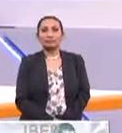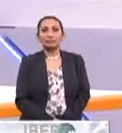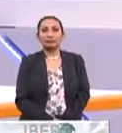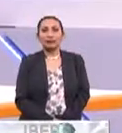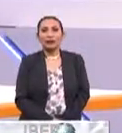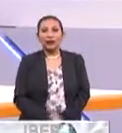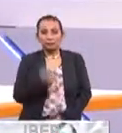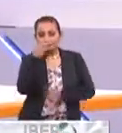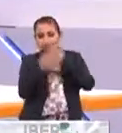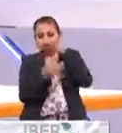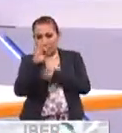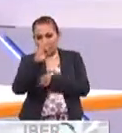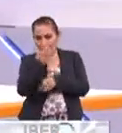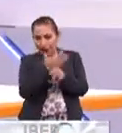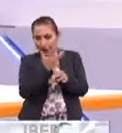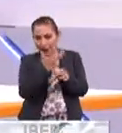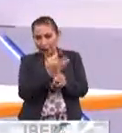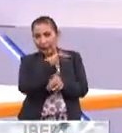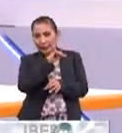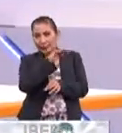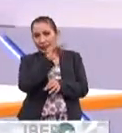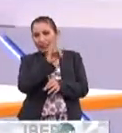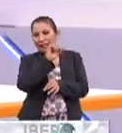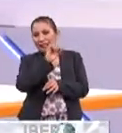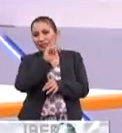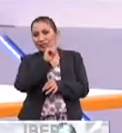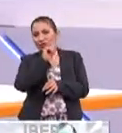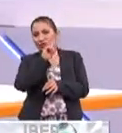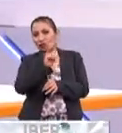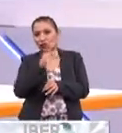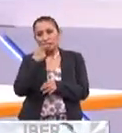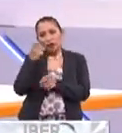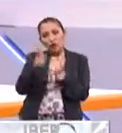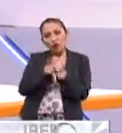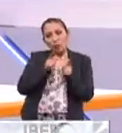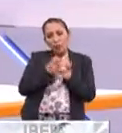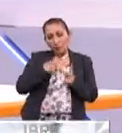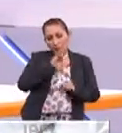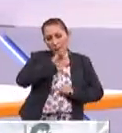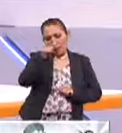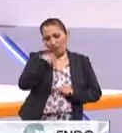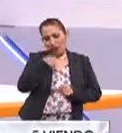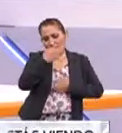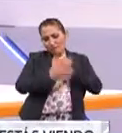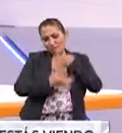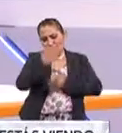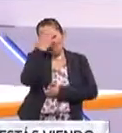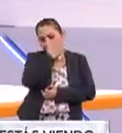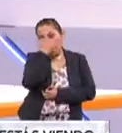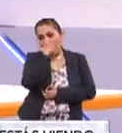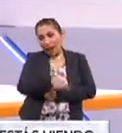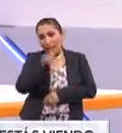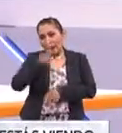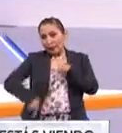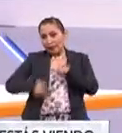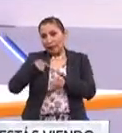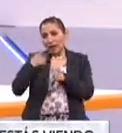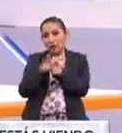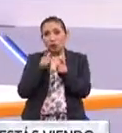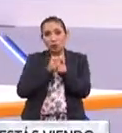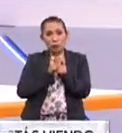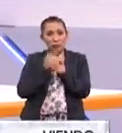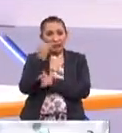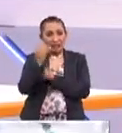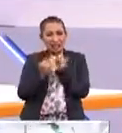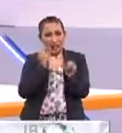El fiscal general de Estados Unidos, Jeff Sessions, anunció la creación de un grupo de expertos fiscales para combatir el tráfico